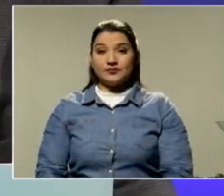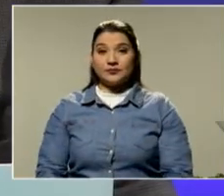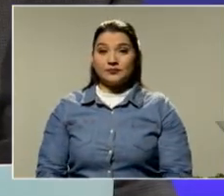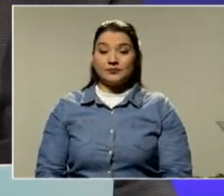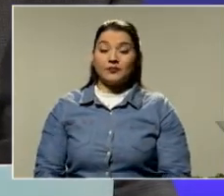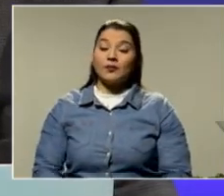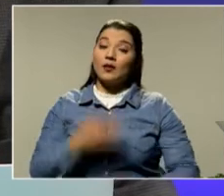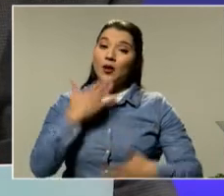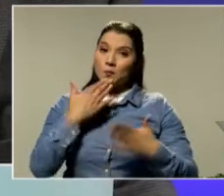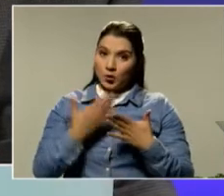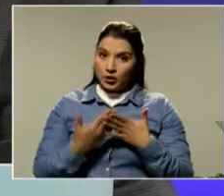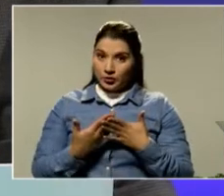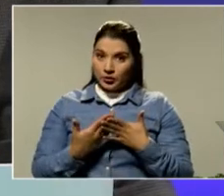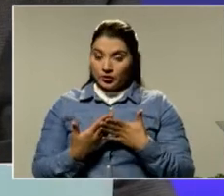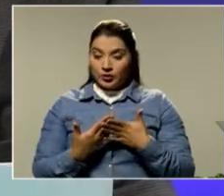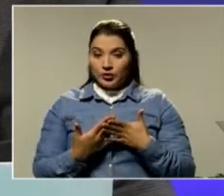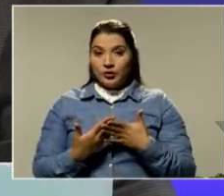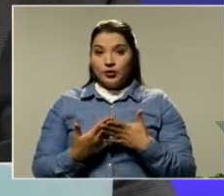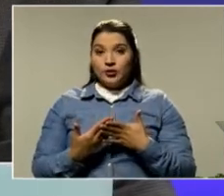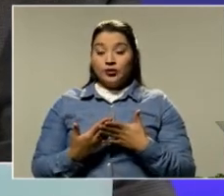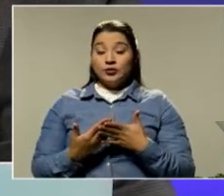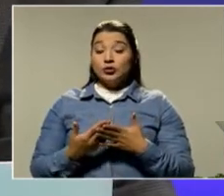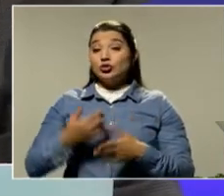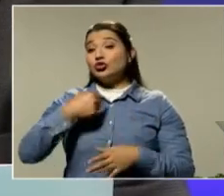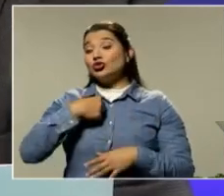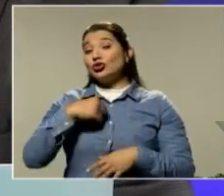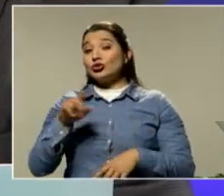Bueno, ahí yo no diría